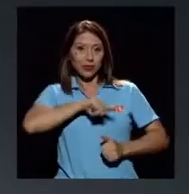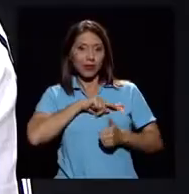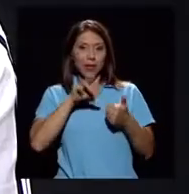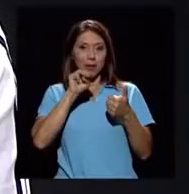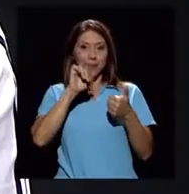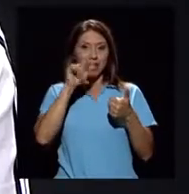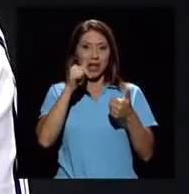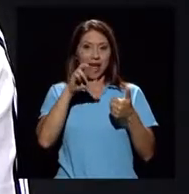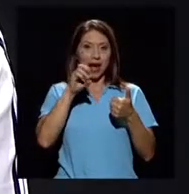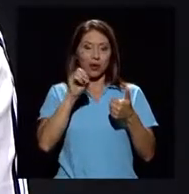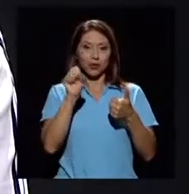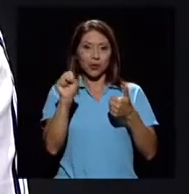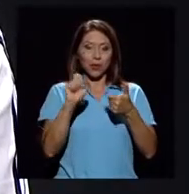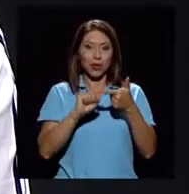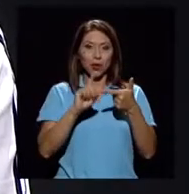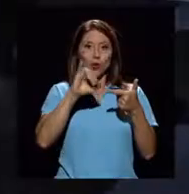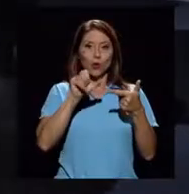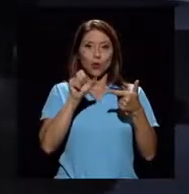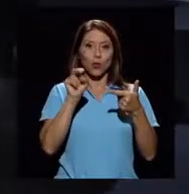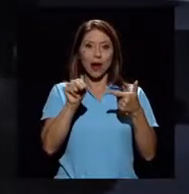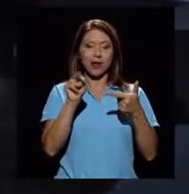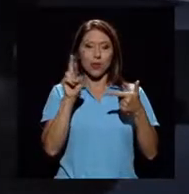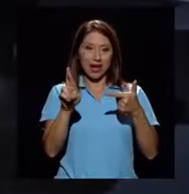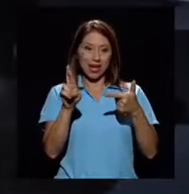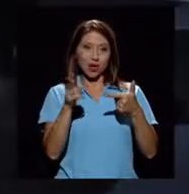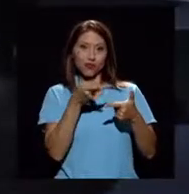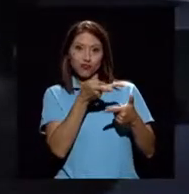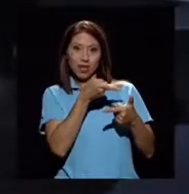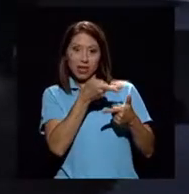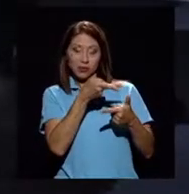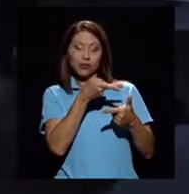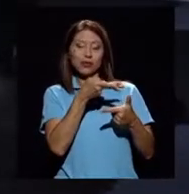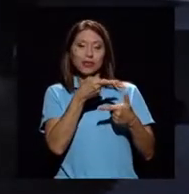Milagro Saborío y don Juan Robalino, han hecho